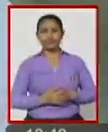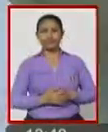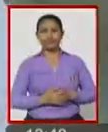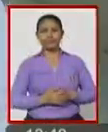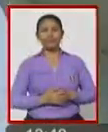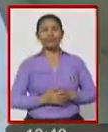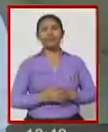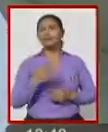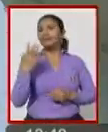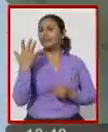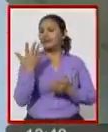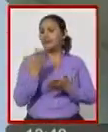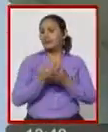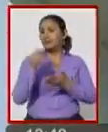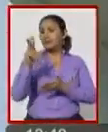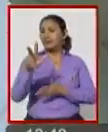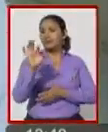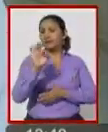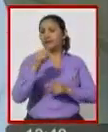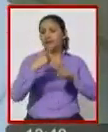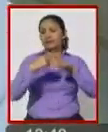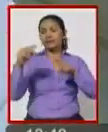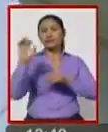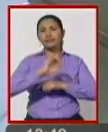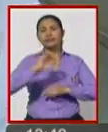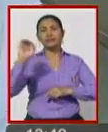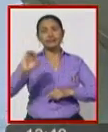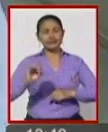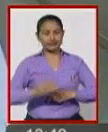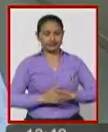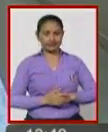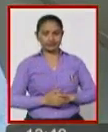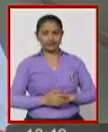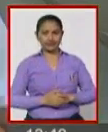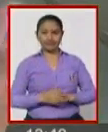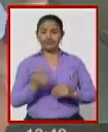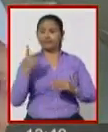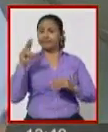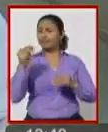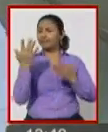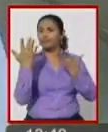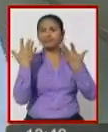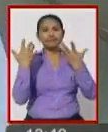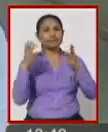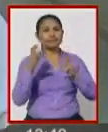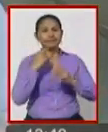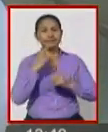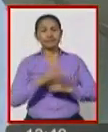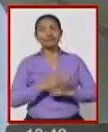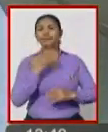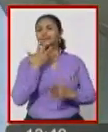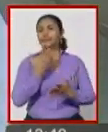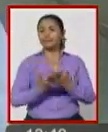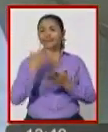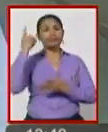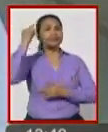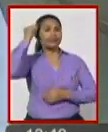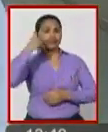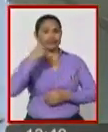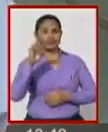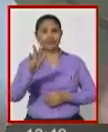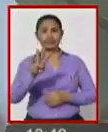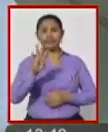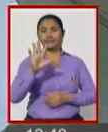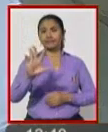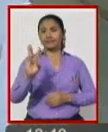realmente mezquinándose por 3, 3,5%. Eso lo rechazamos, incluso hemos rechazado la propuesta del gobierno, que ha sido